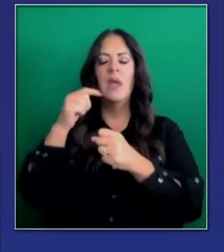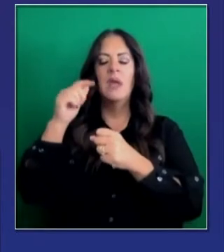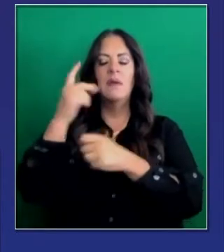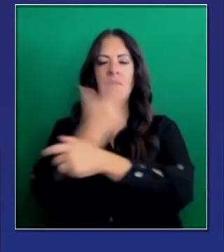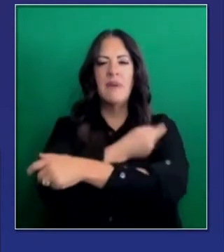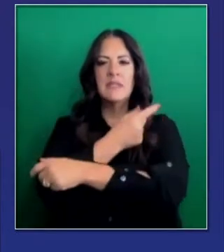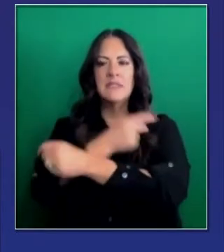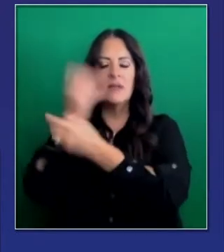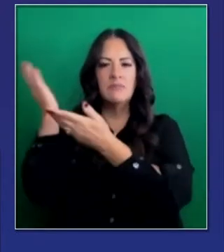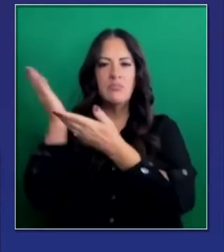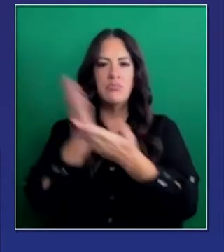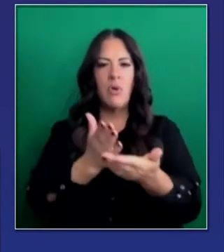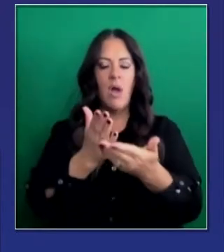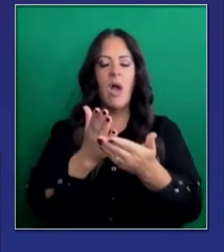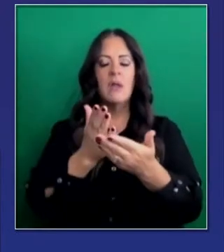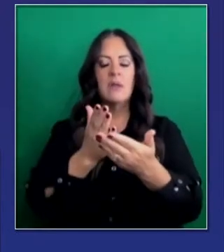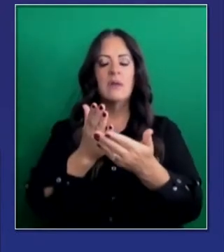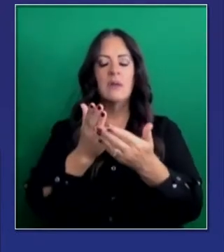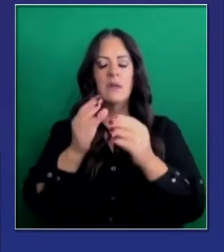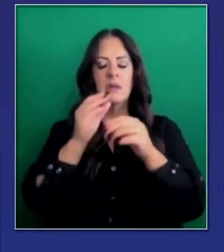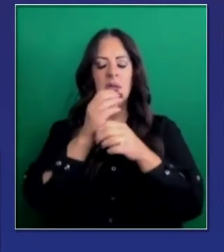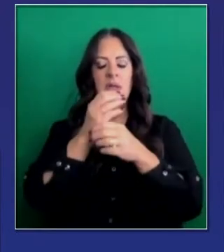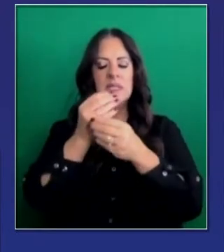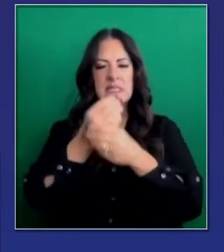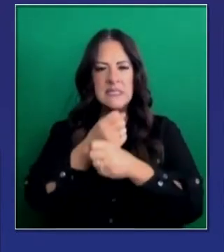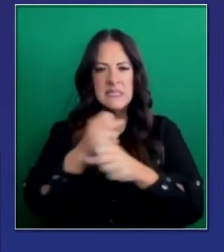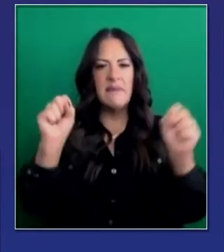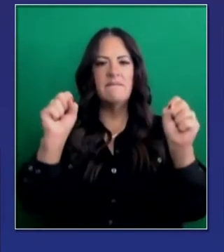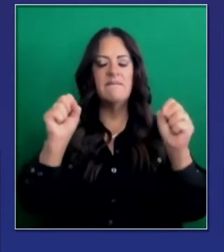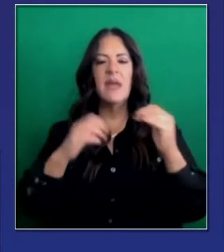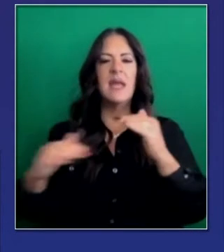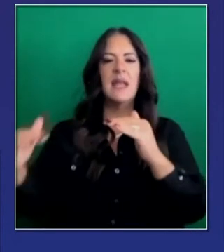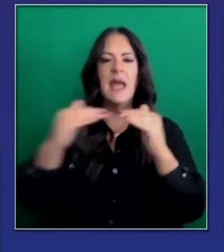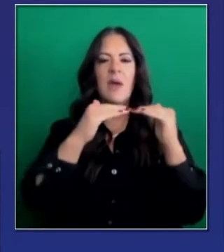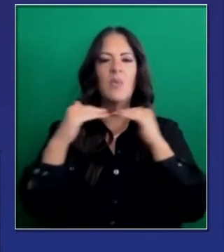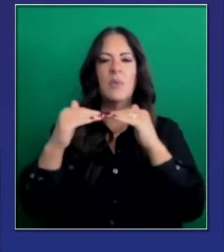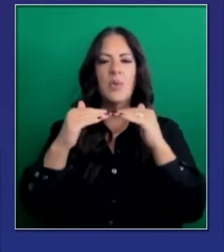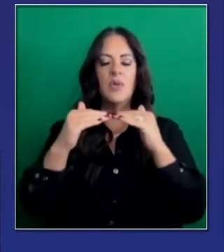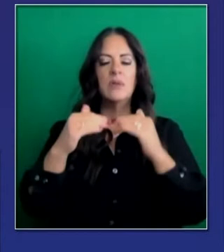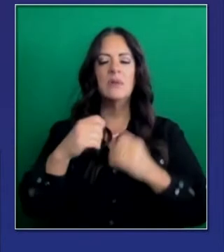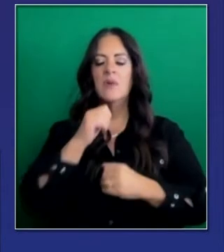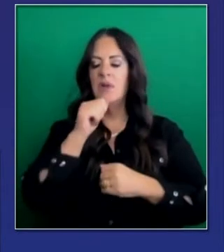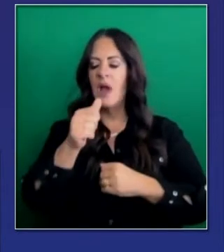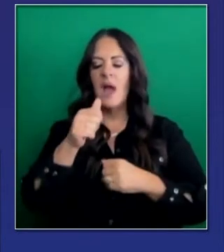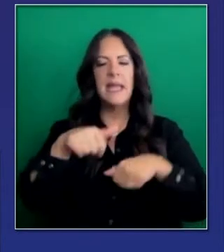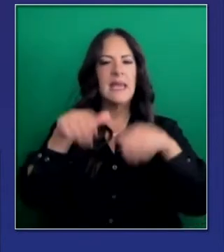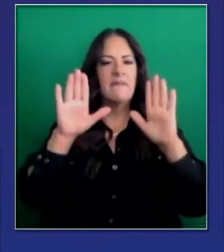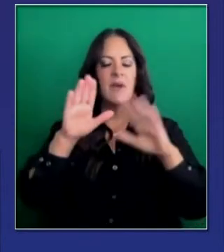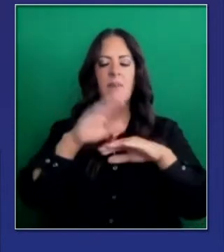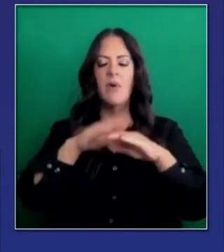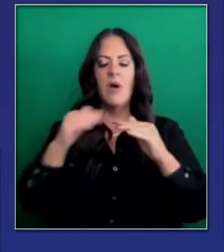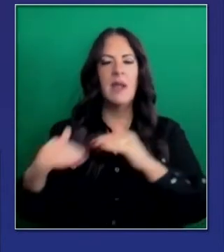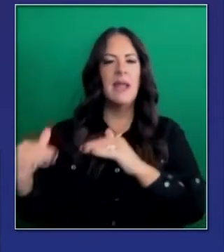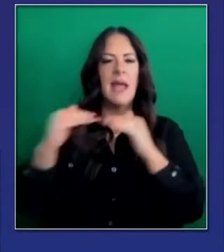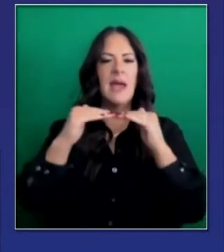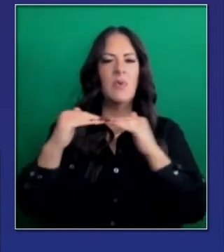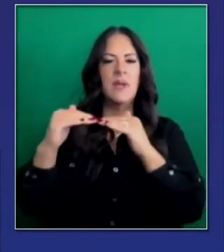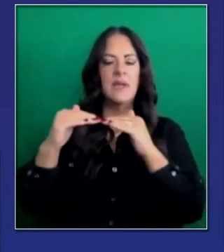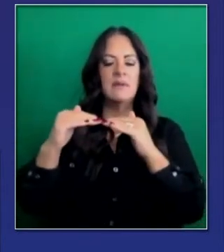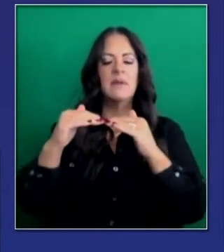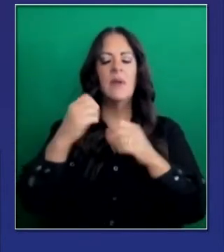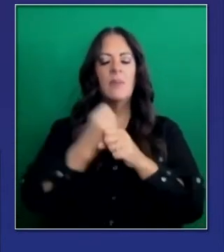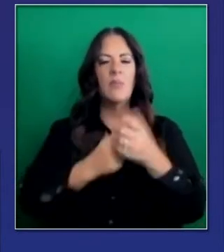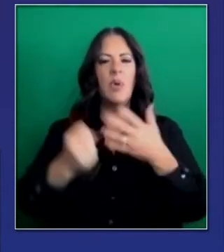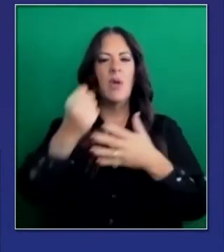y igualitaria para todos no es un asunto de perder de vista el imperativo de priorizar